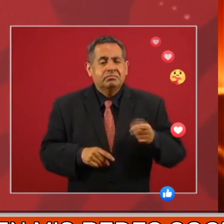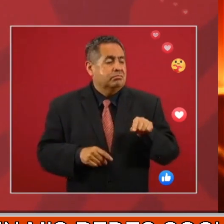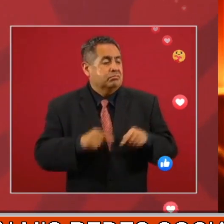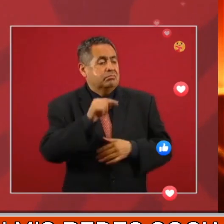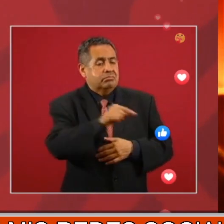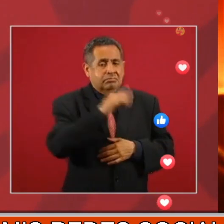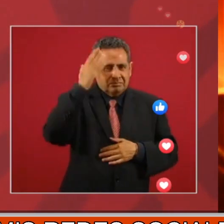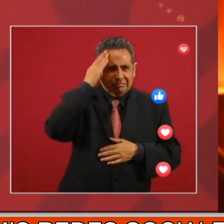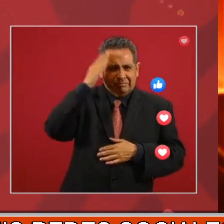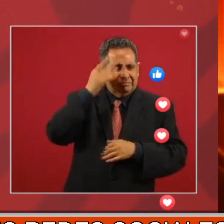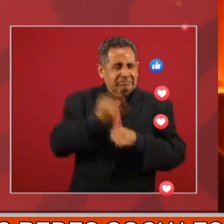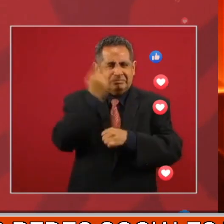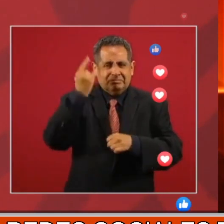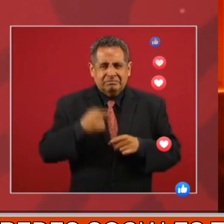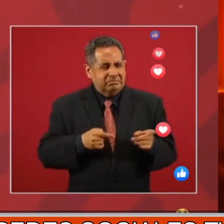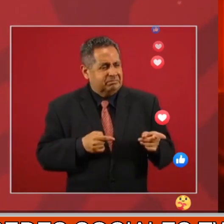líderes nylon,